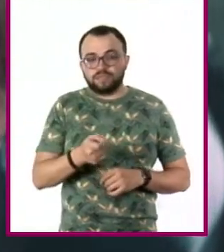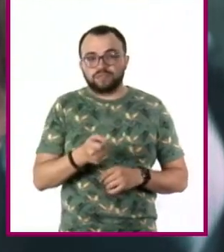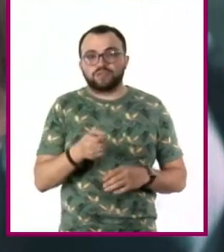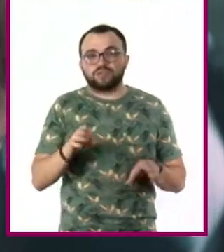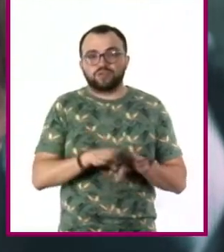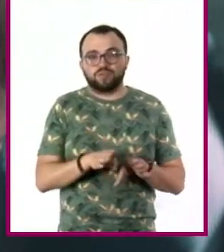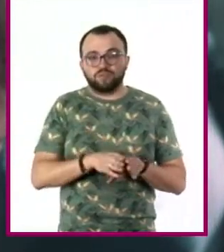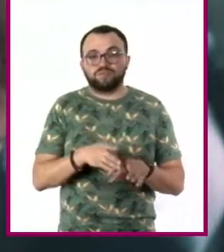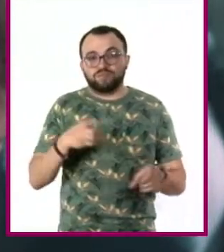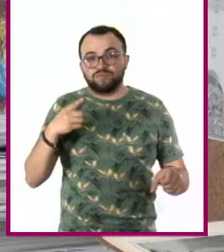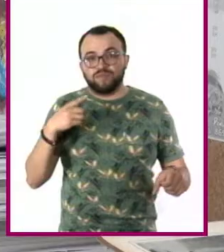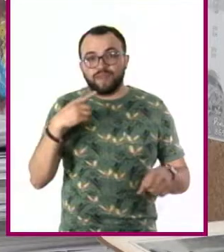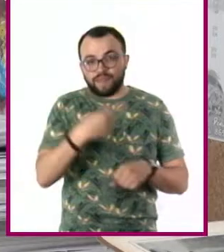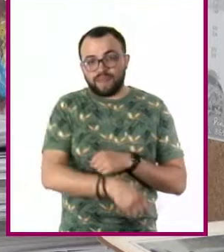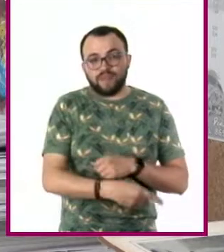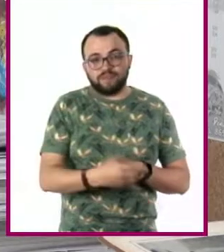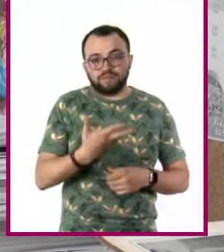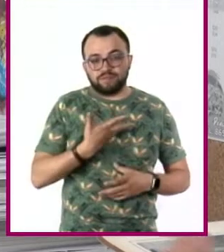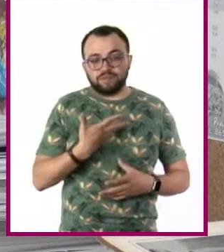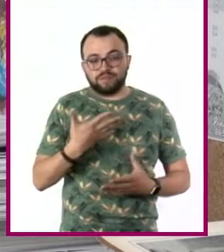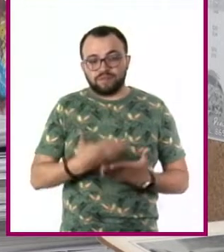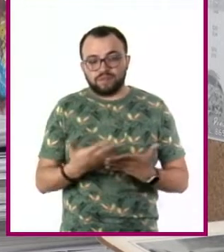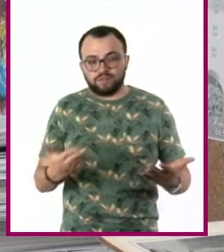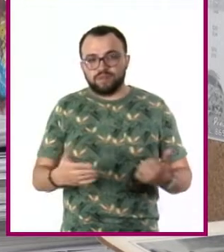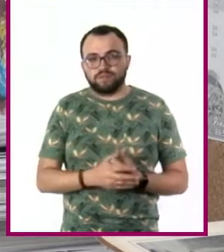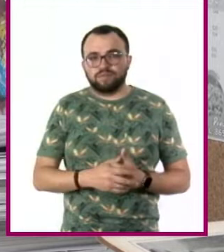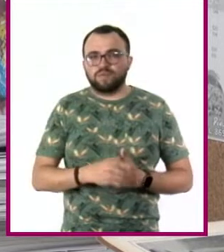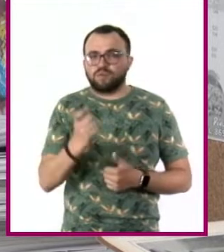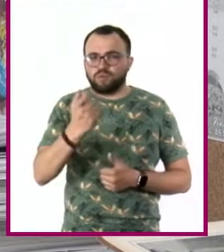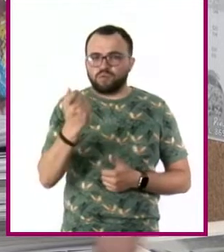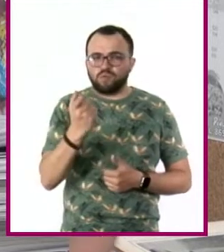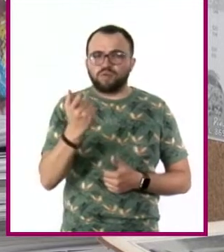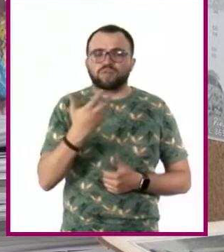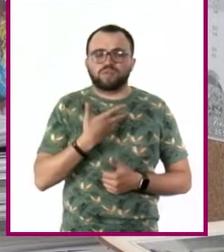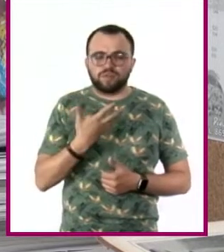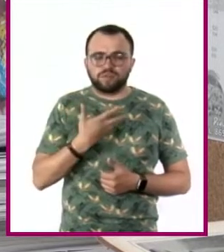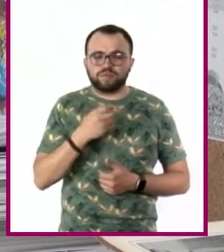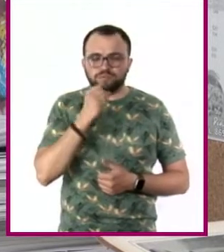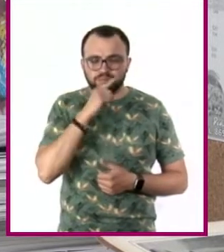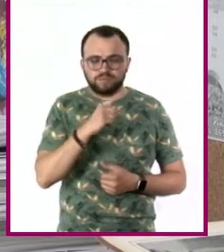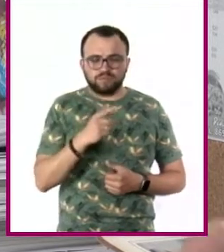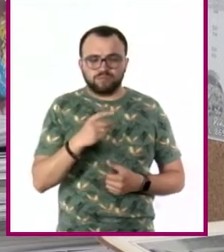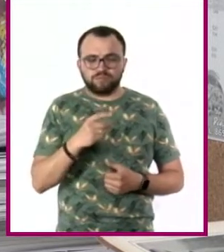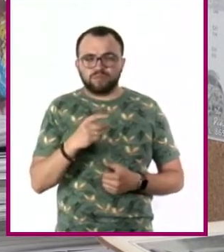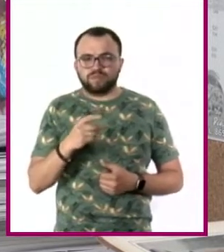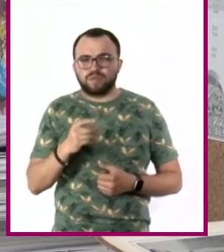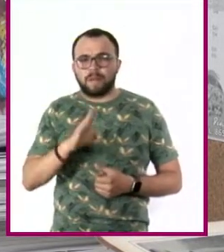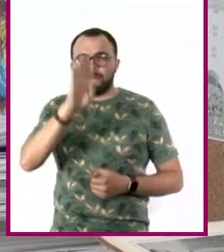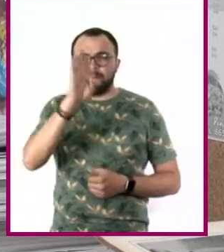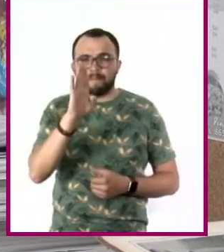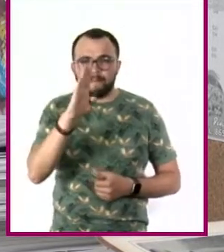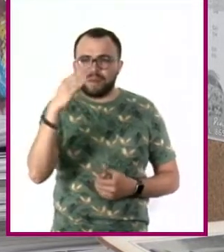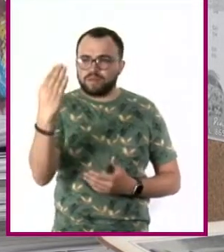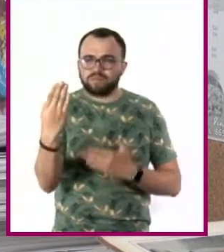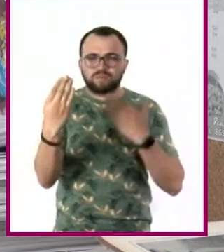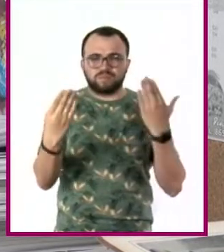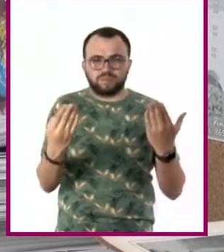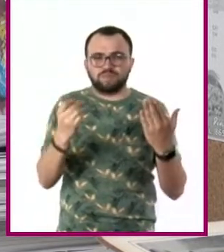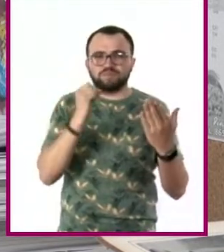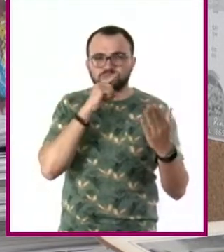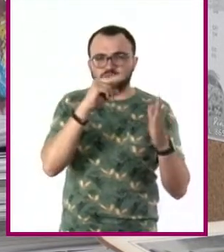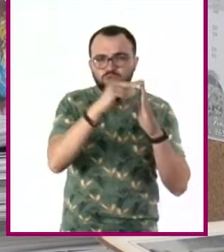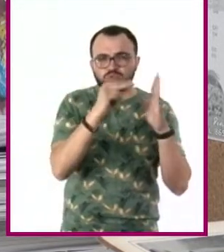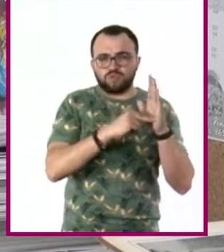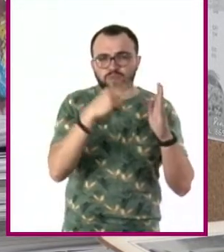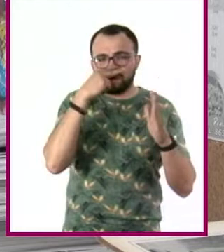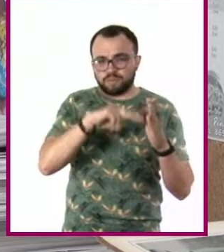amenazas que tenemos. Aun cuando existen compatibilidades entre la seguridad humana y la idea de seguridad en las normas mexicanas,